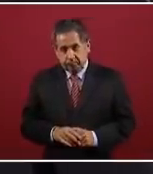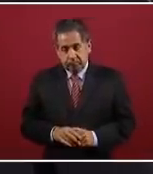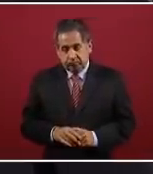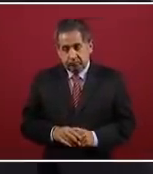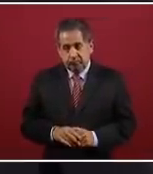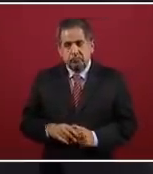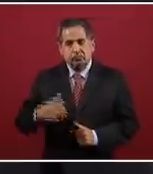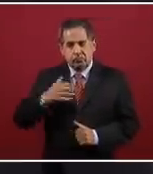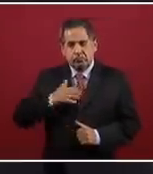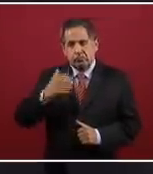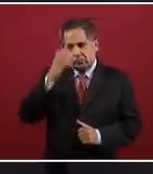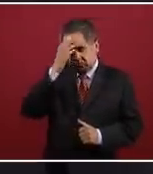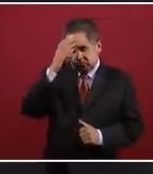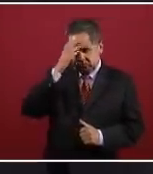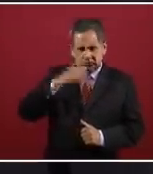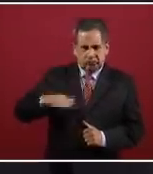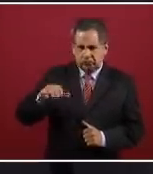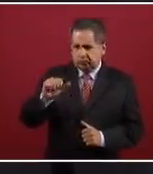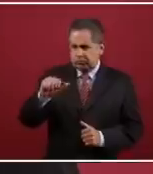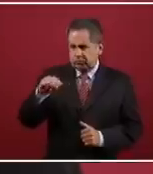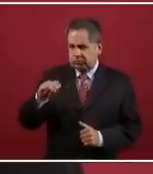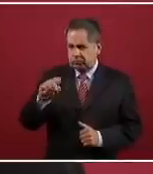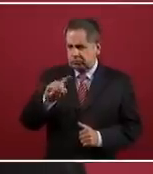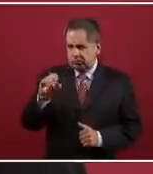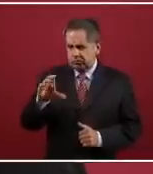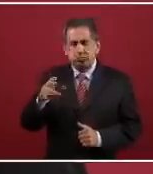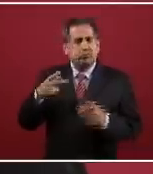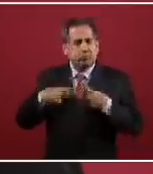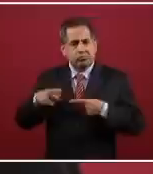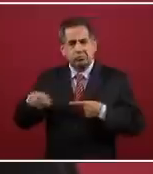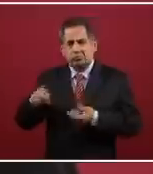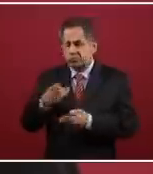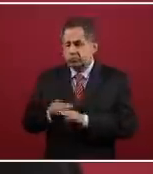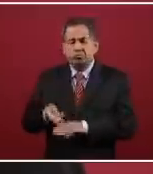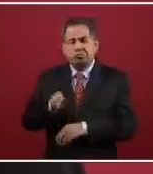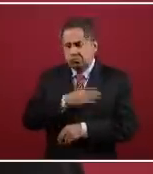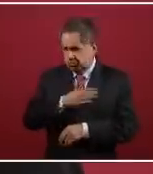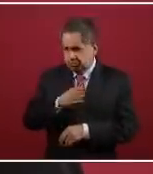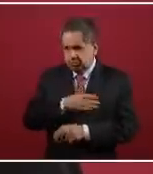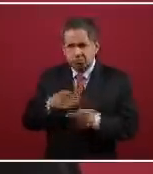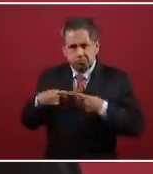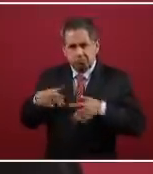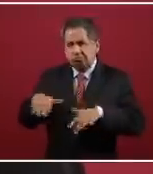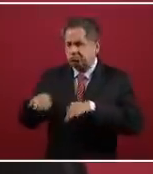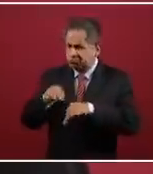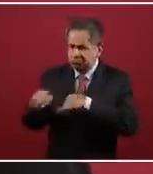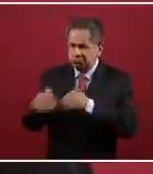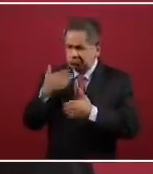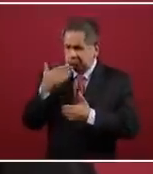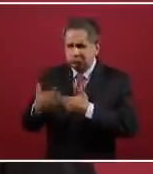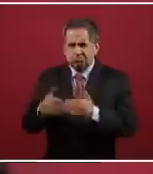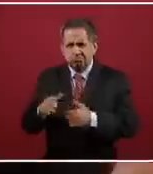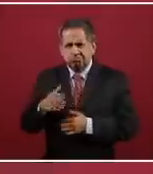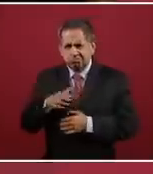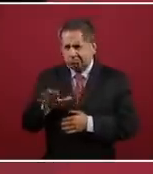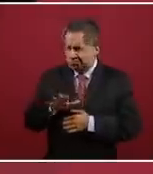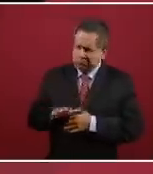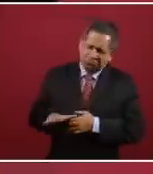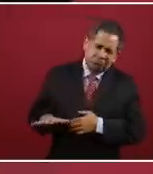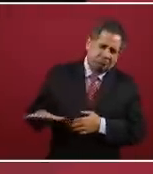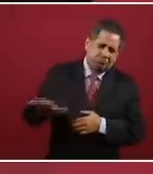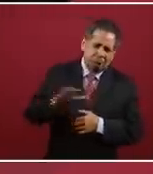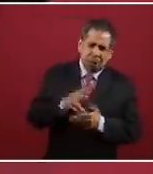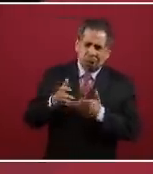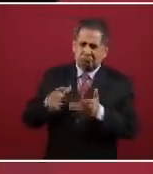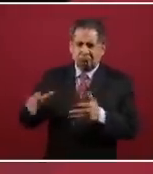Yo conozco bien a Mossock, es gente, repito, muy buena, trabajadora. Toda esa región